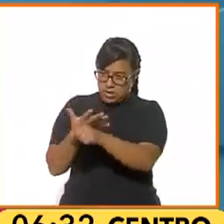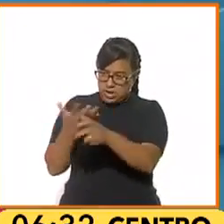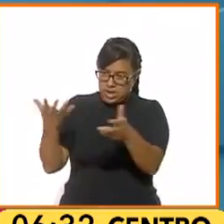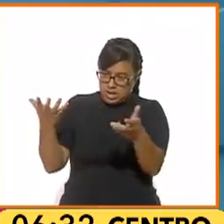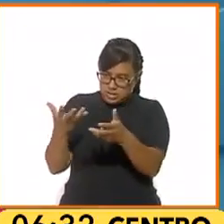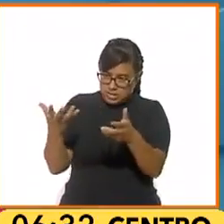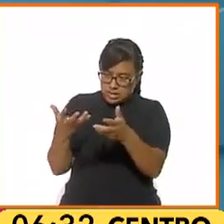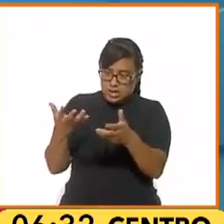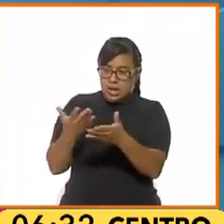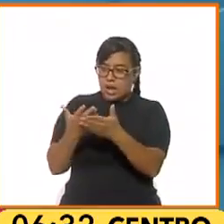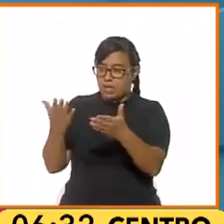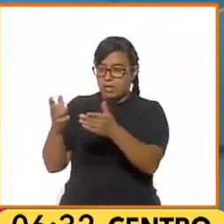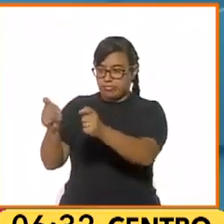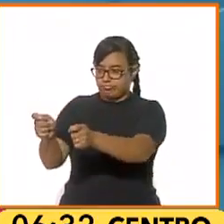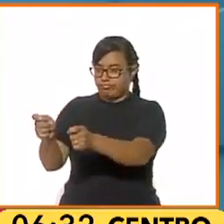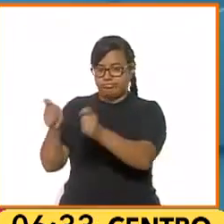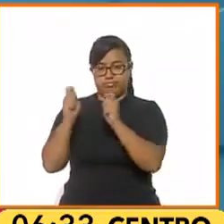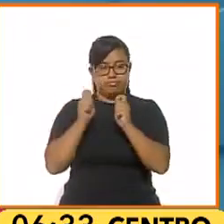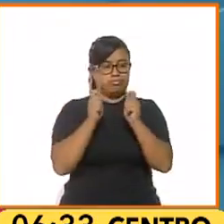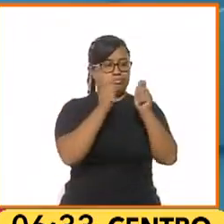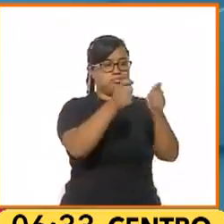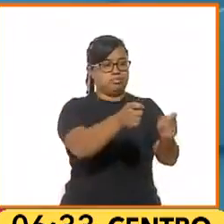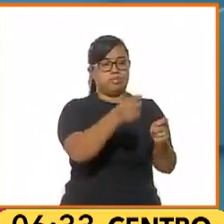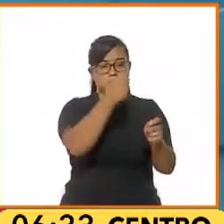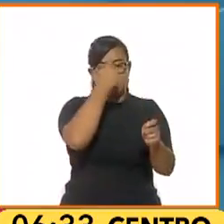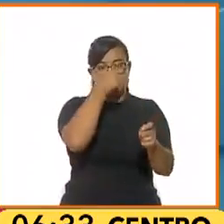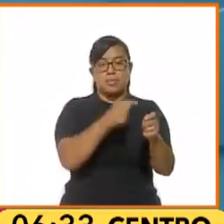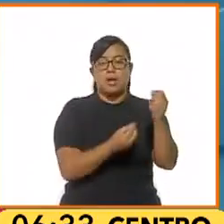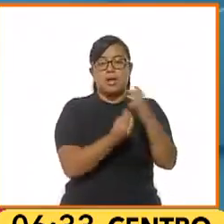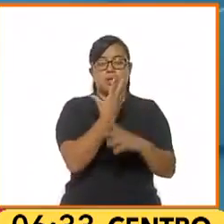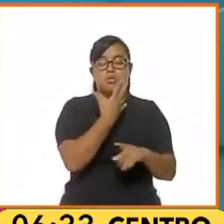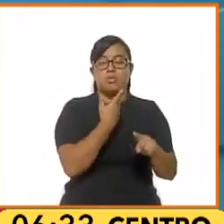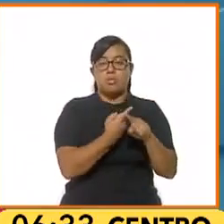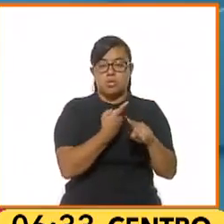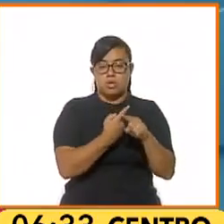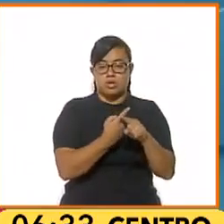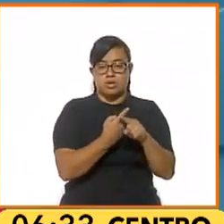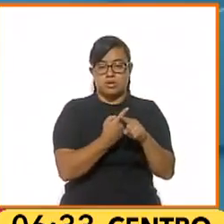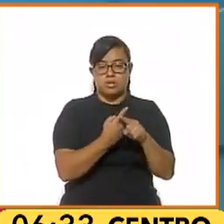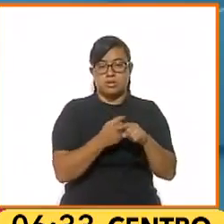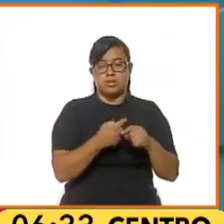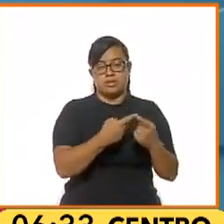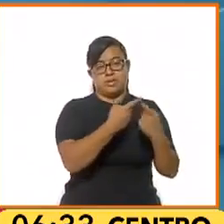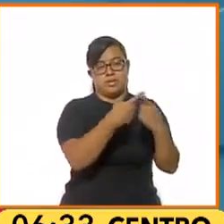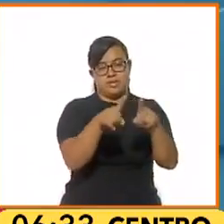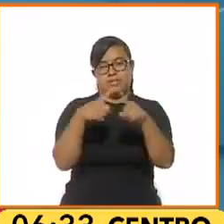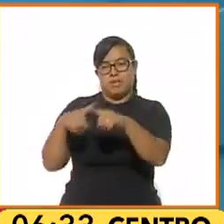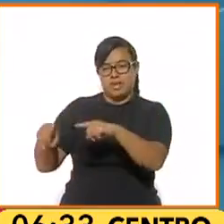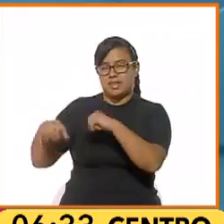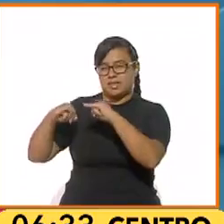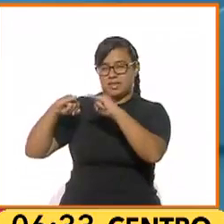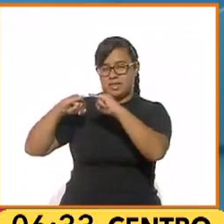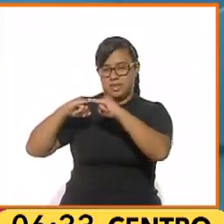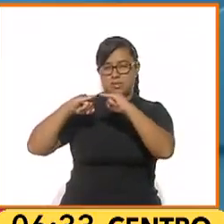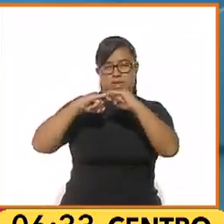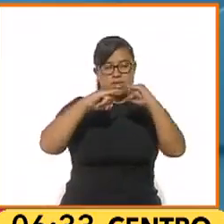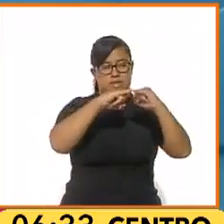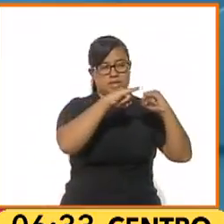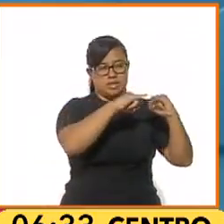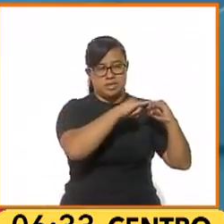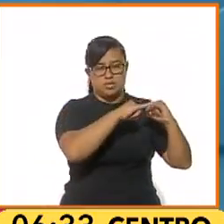competencias, atribuciones, para dárselas a los distintos órganos